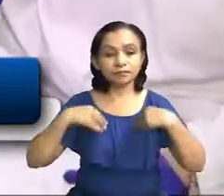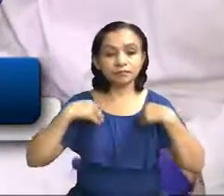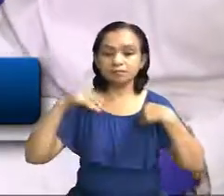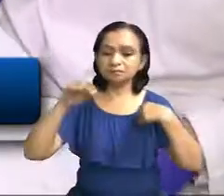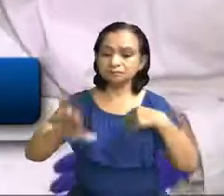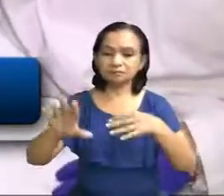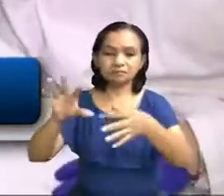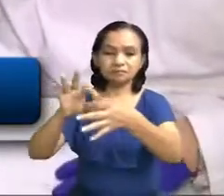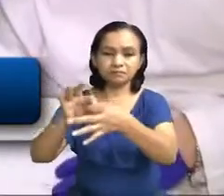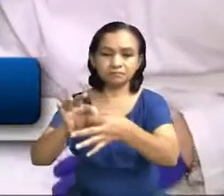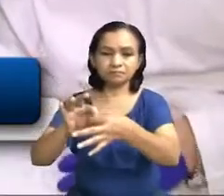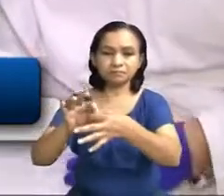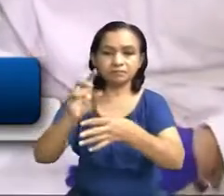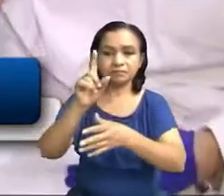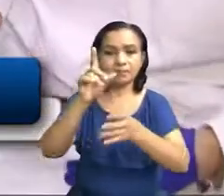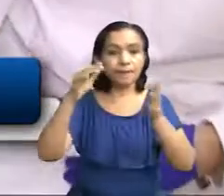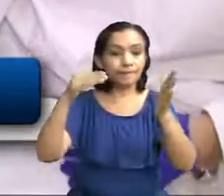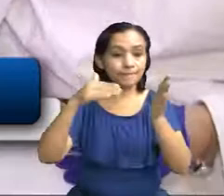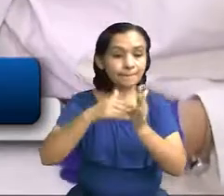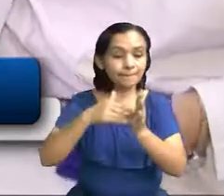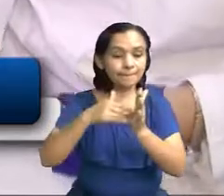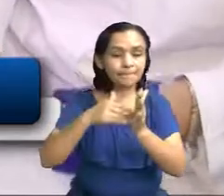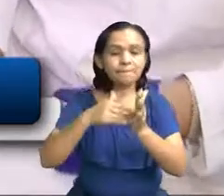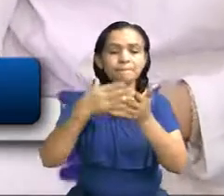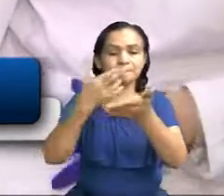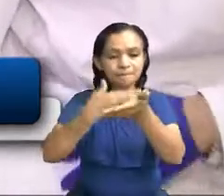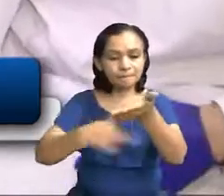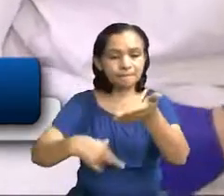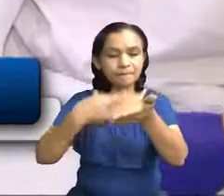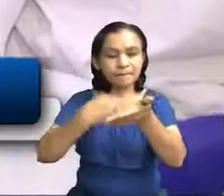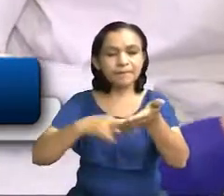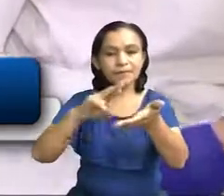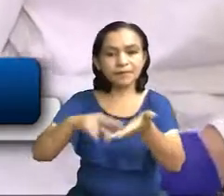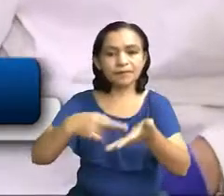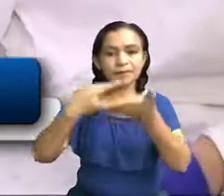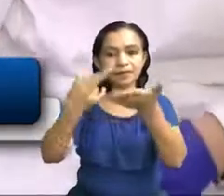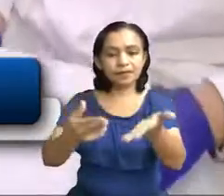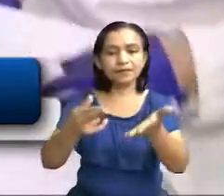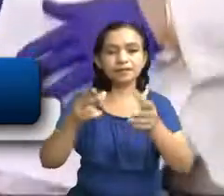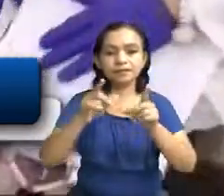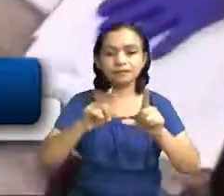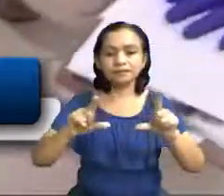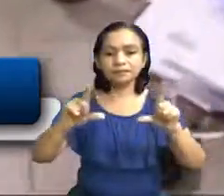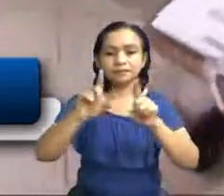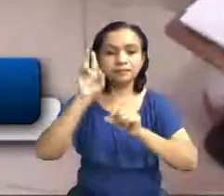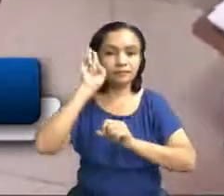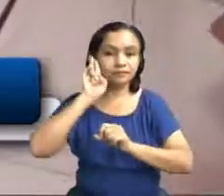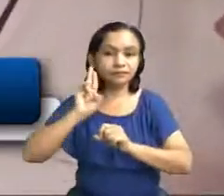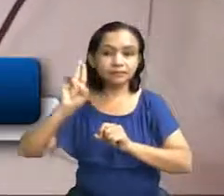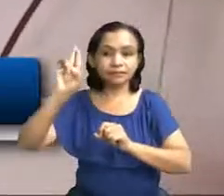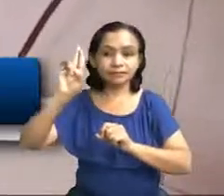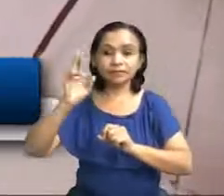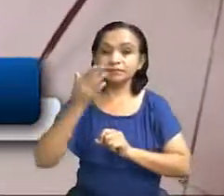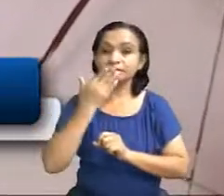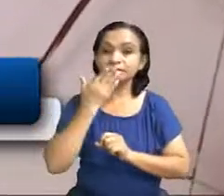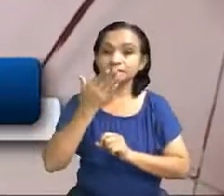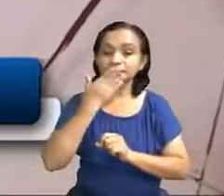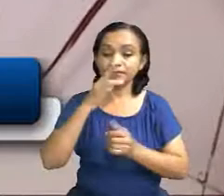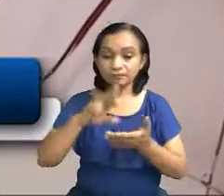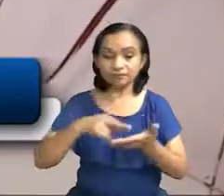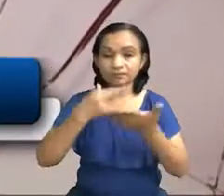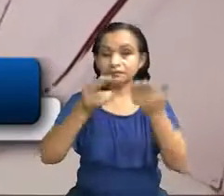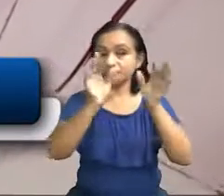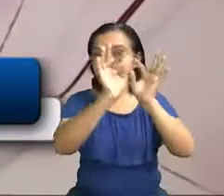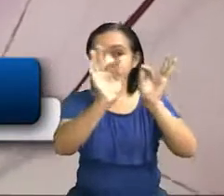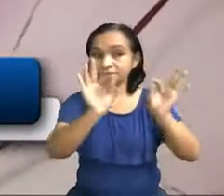ahí, se hacen más de 1,000 donaciones con los estudiantes de ese recinto universitario. Es excelente la colecta ahí, ¿verdad?